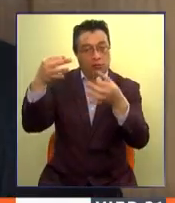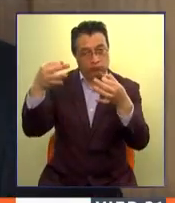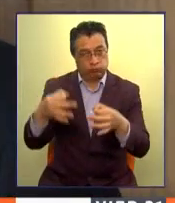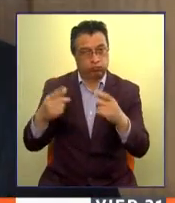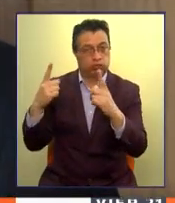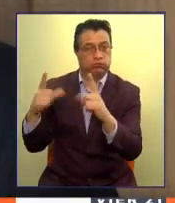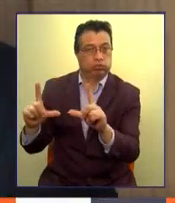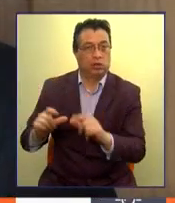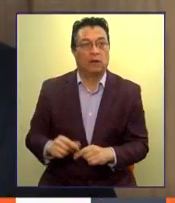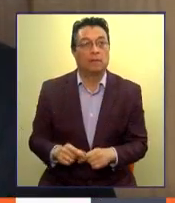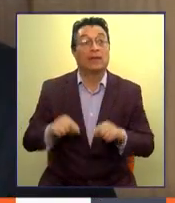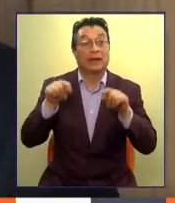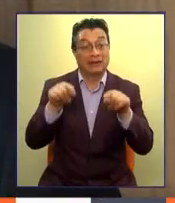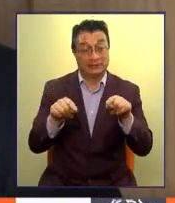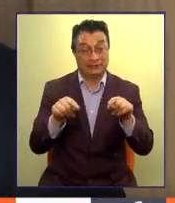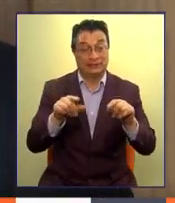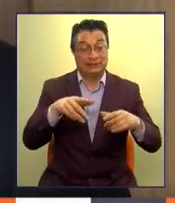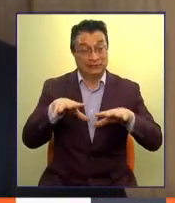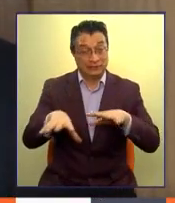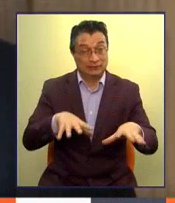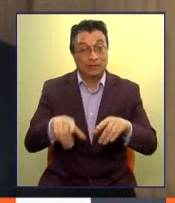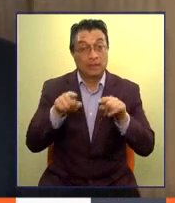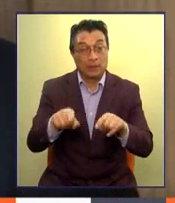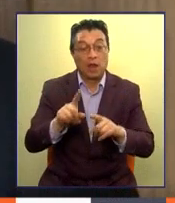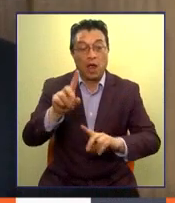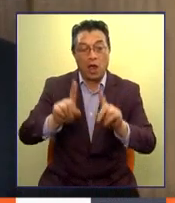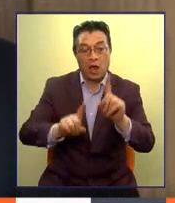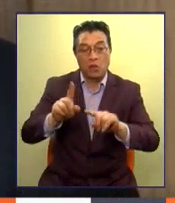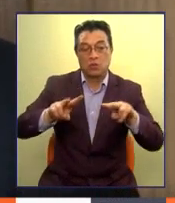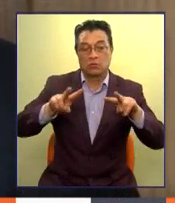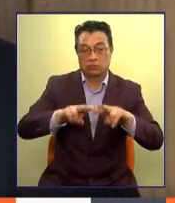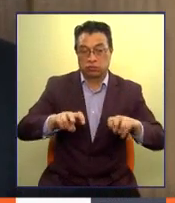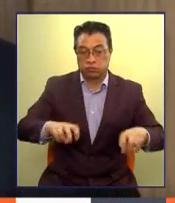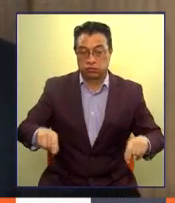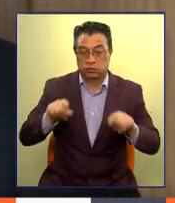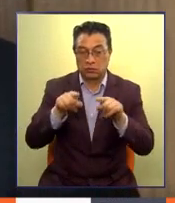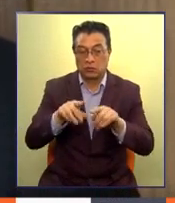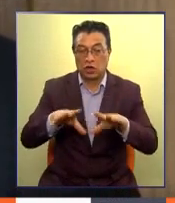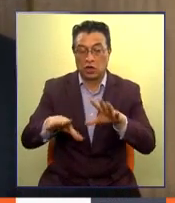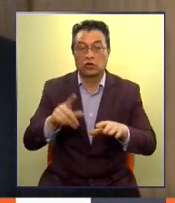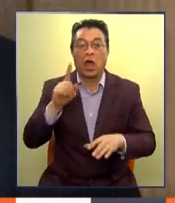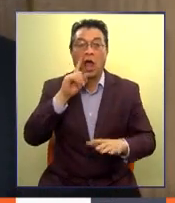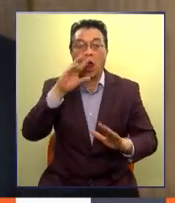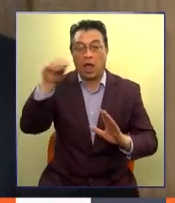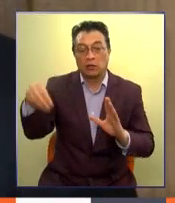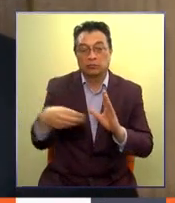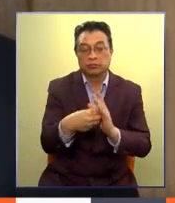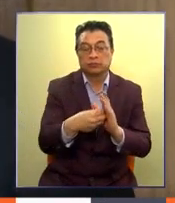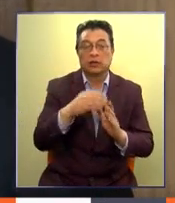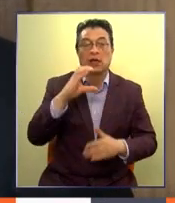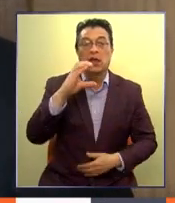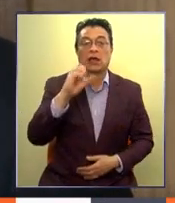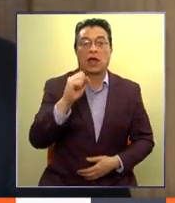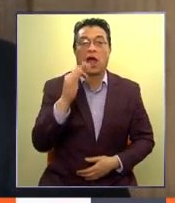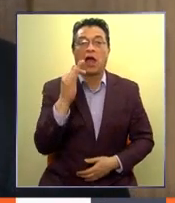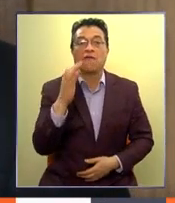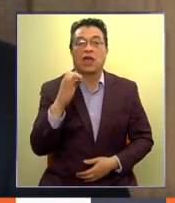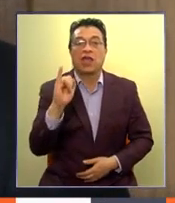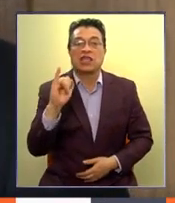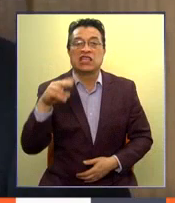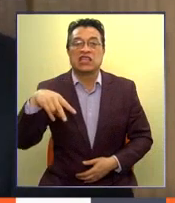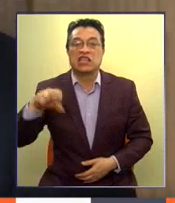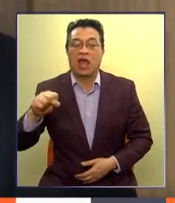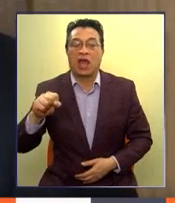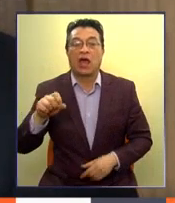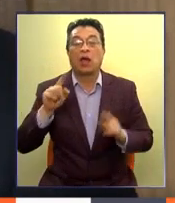caso este producto cuando hicimos algunos análisis del producto encontramos que tenía cafeína y no tenía el medicamento que arias